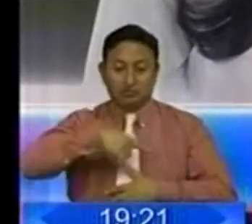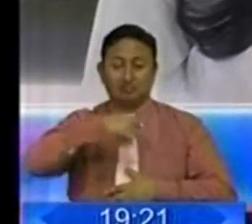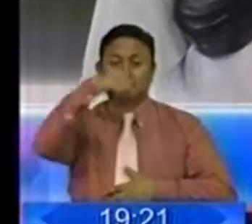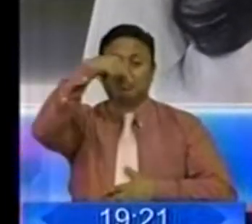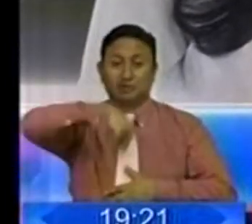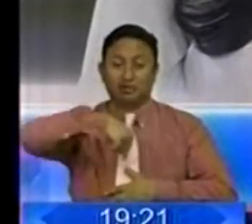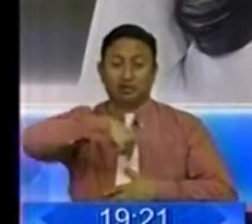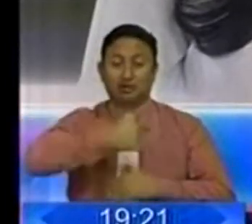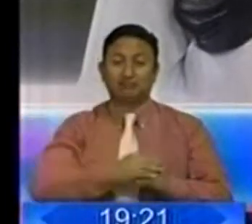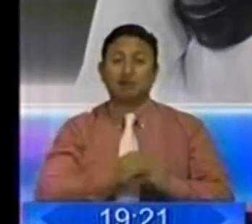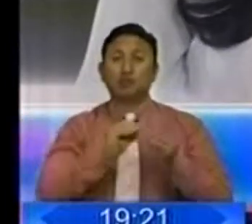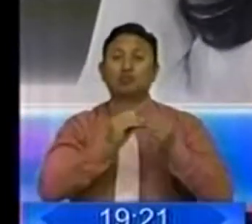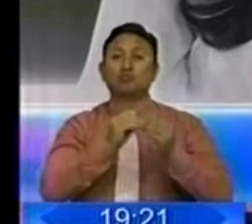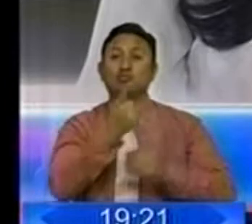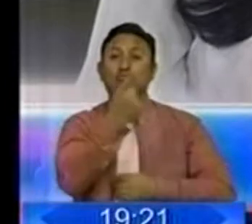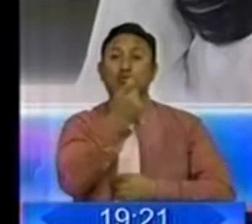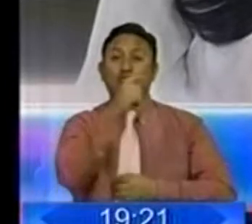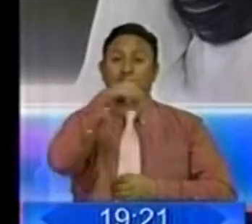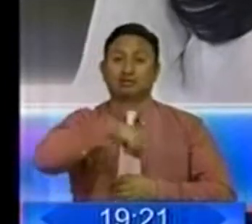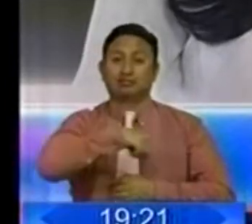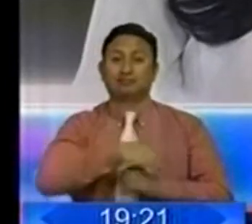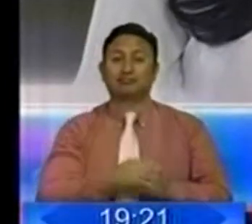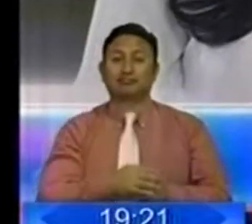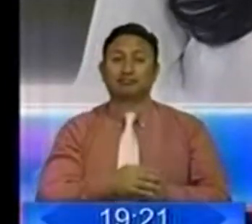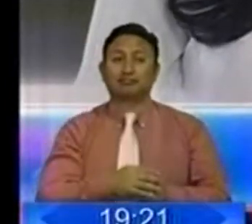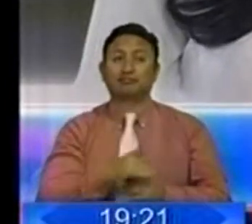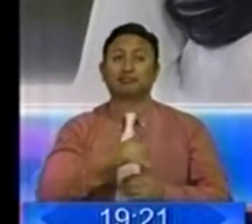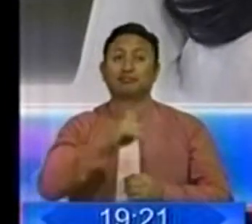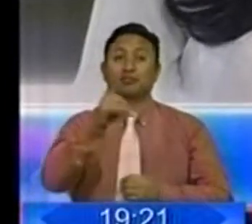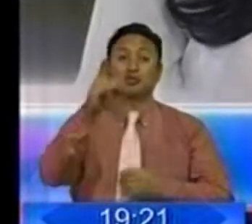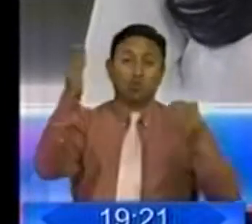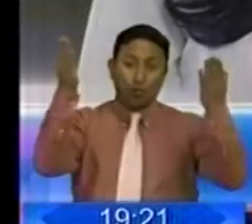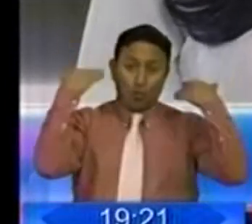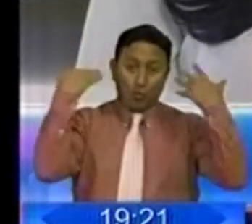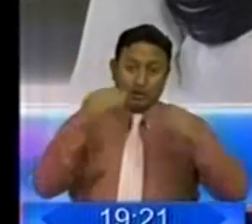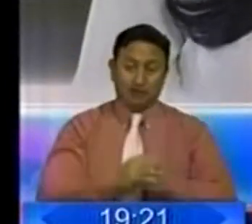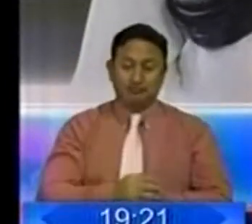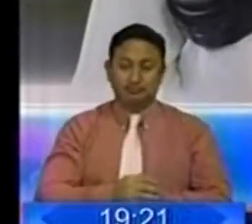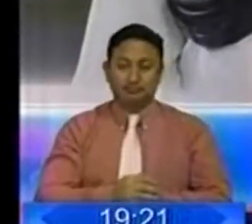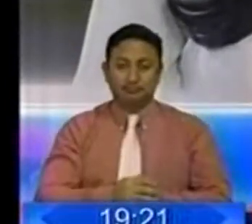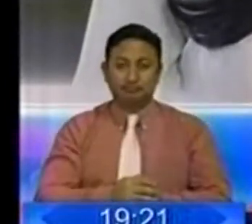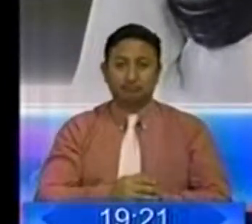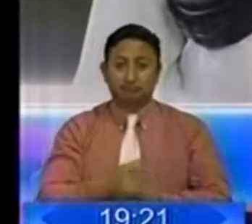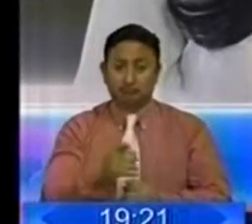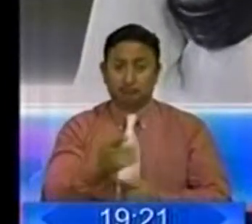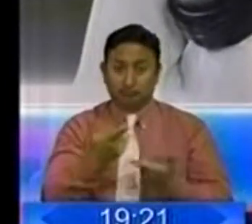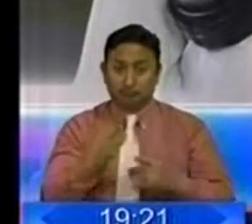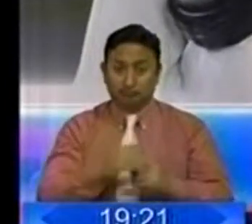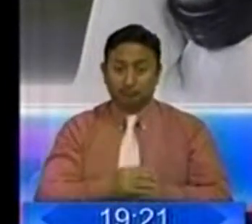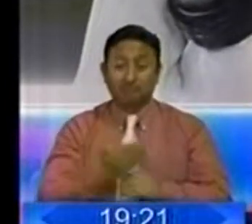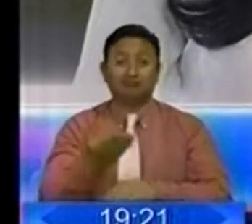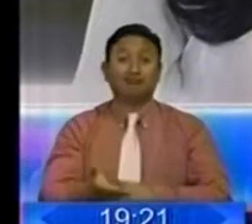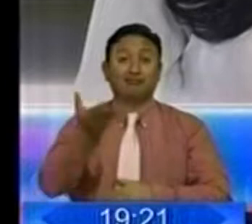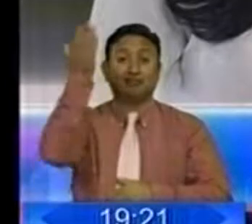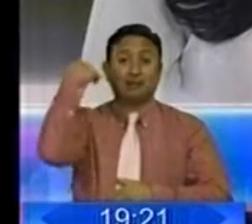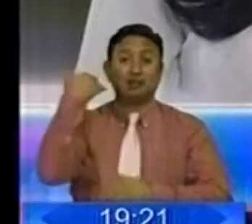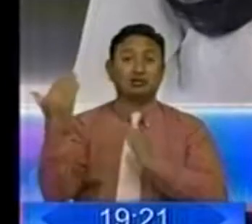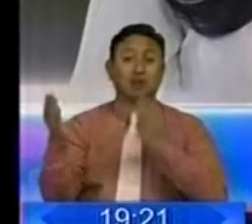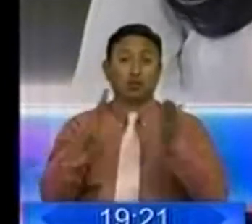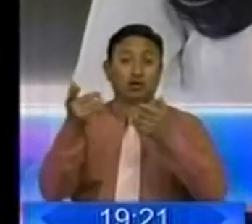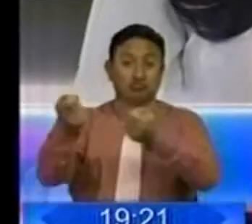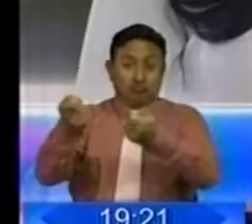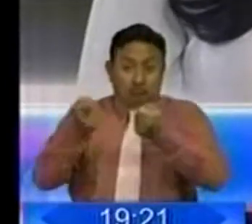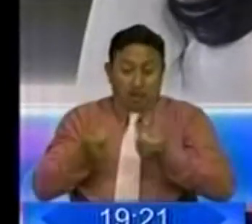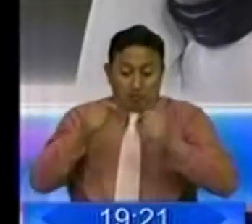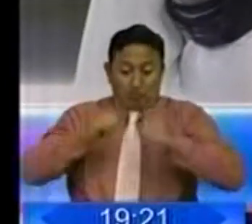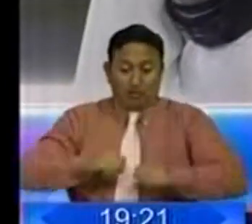nuestra repetidora experimental del Canal 11 en la ciudad de Guayaquil. La misma que nos fue otorgada de manera temporal para